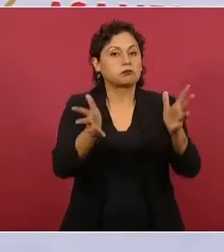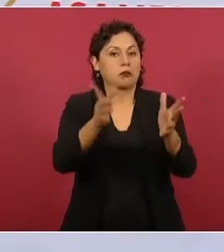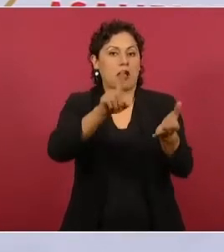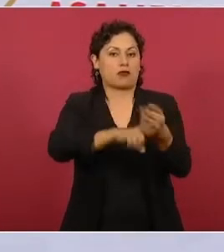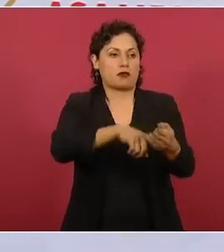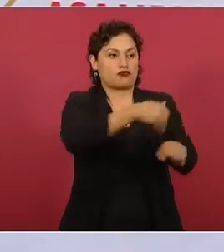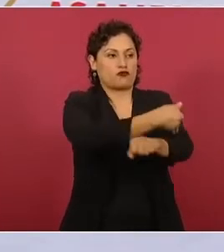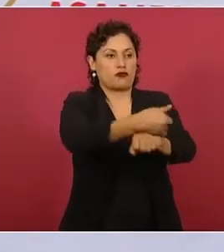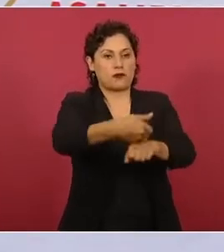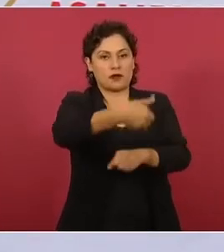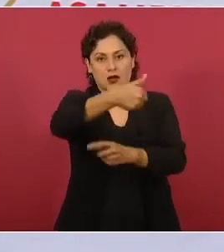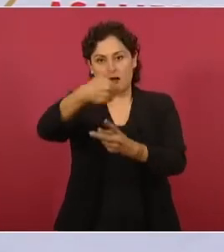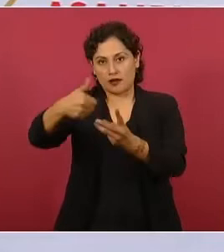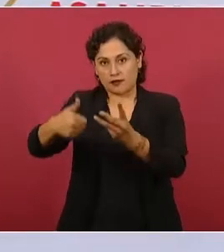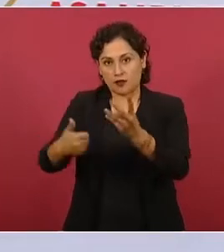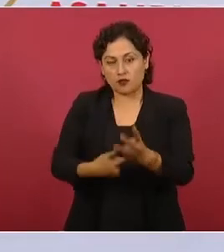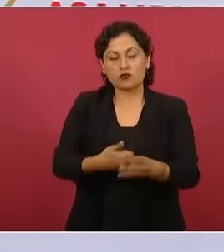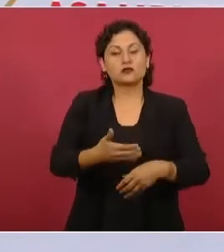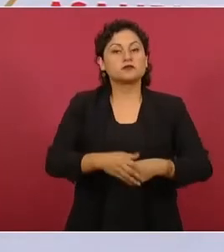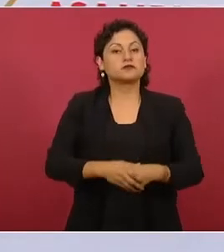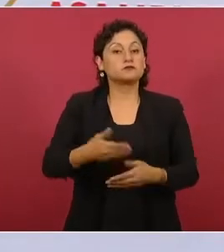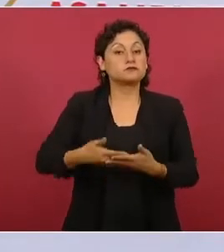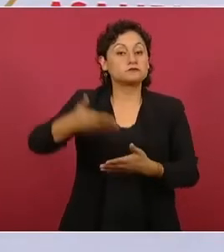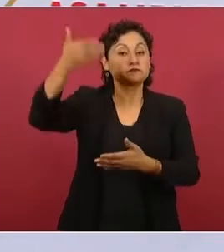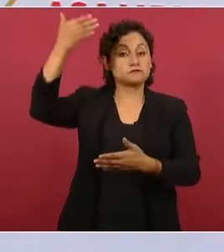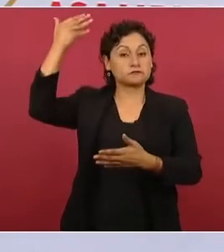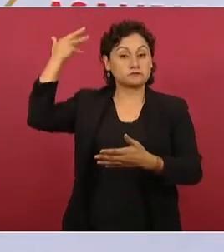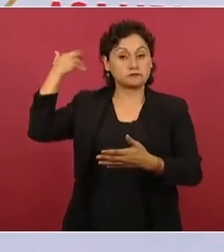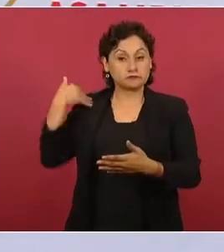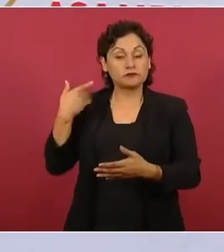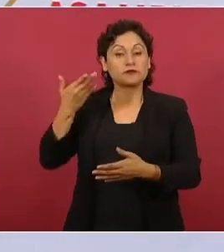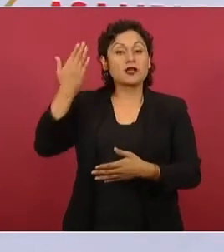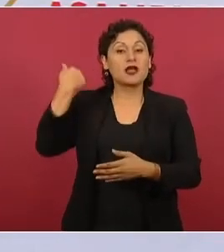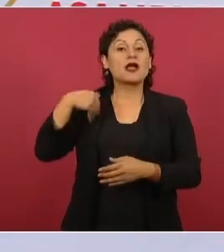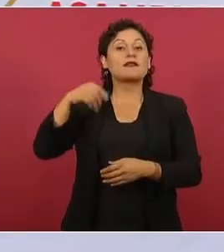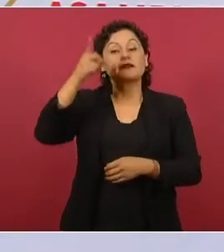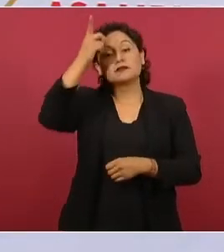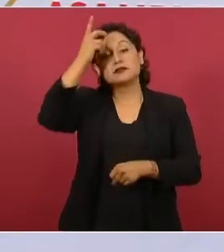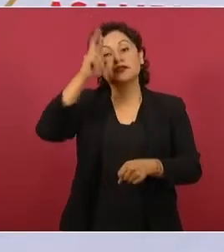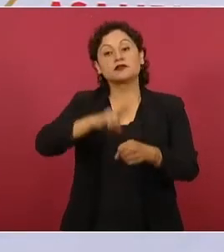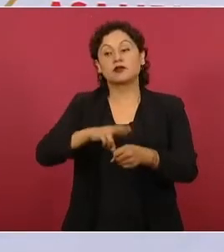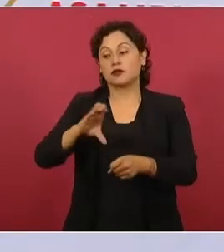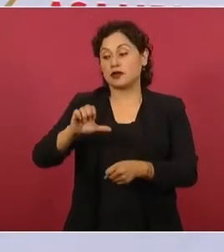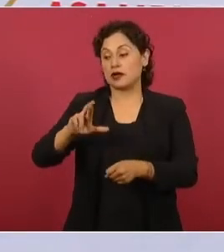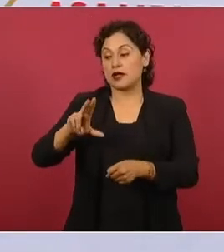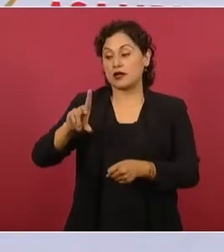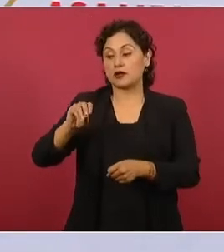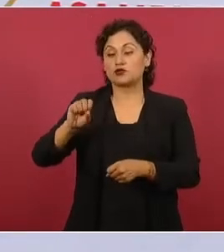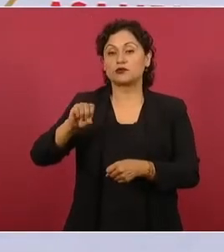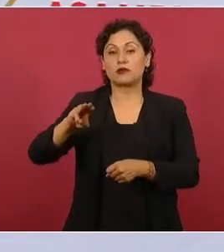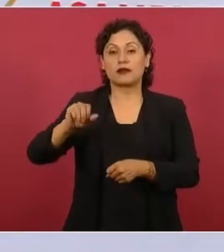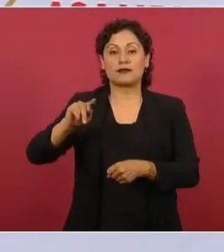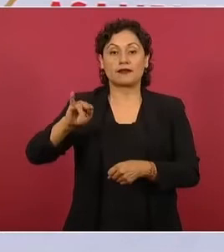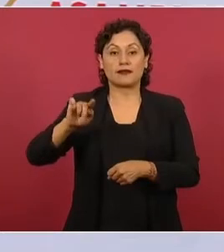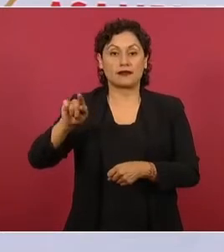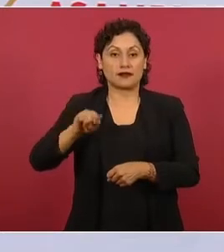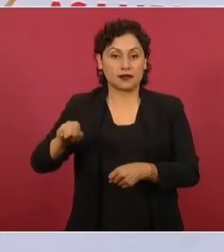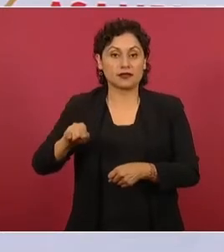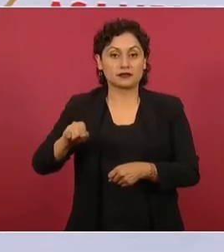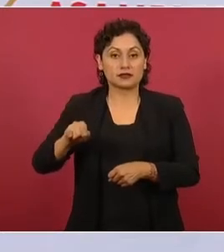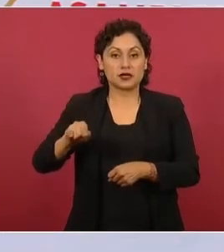General, correspondiente ya a la gestión del director Carlos Martínez Velázquez, nuestro sector encontró